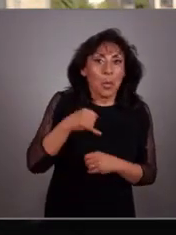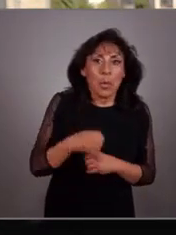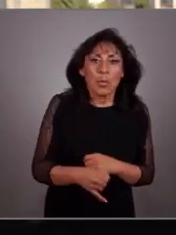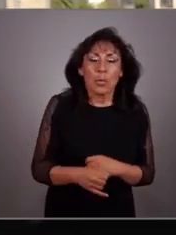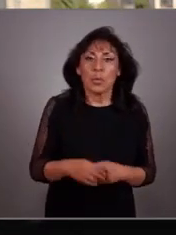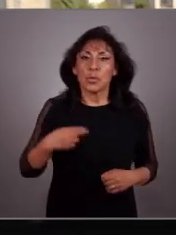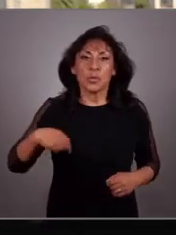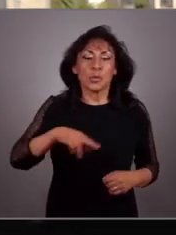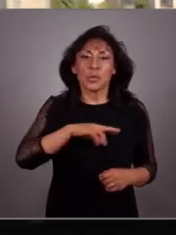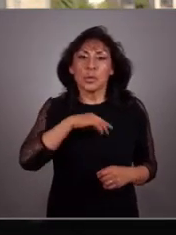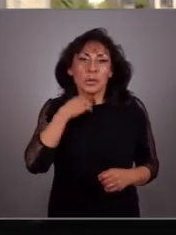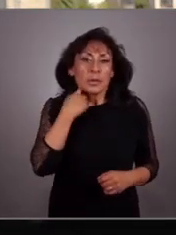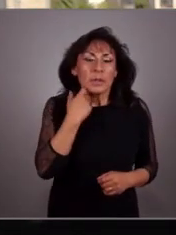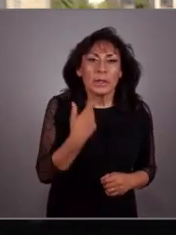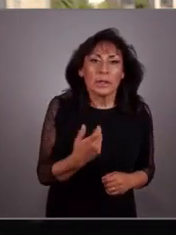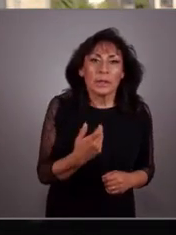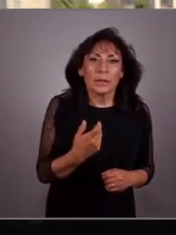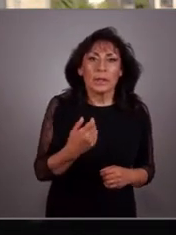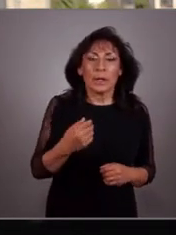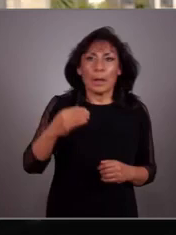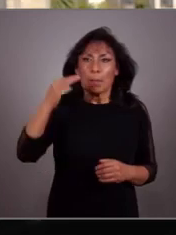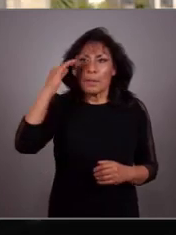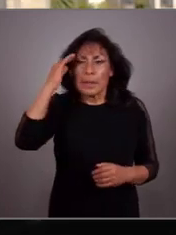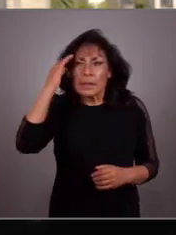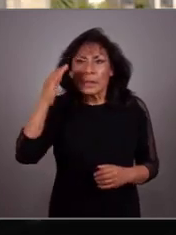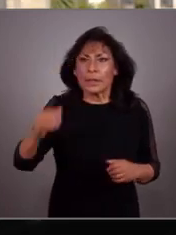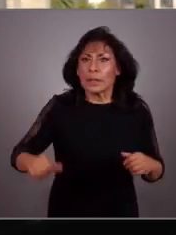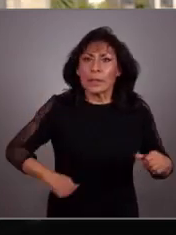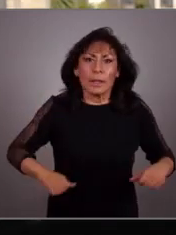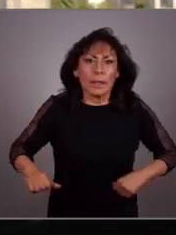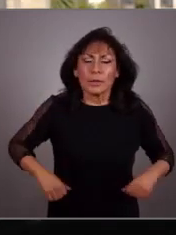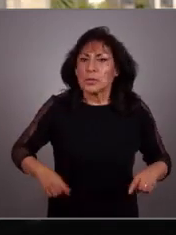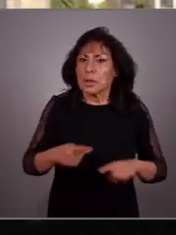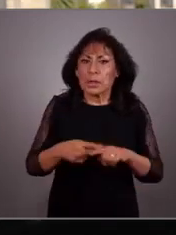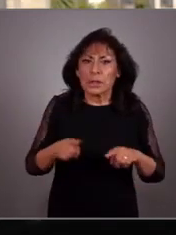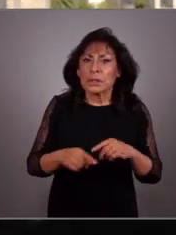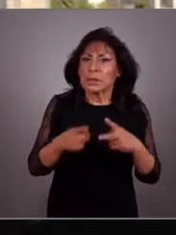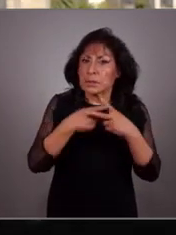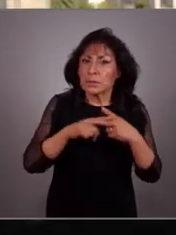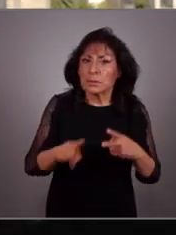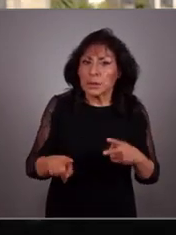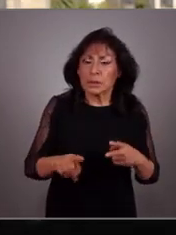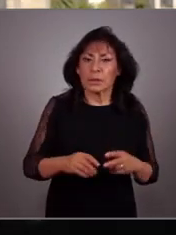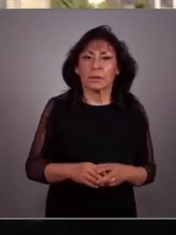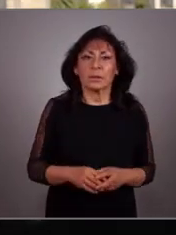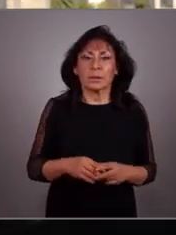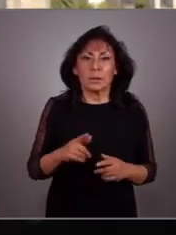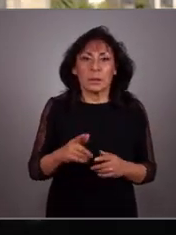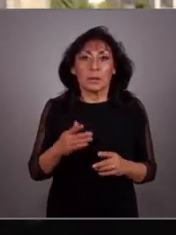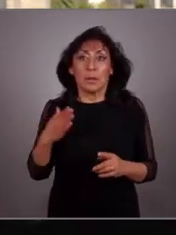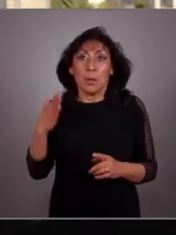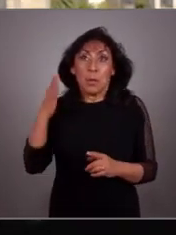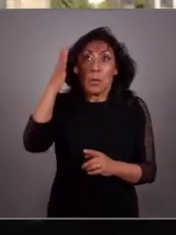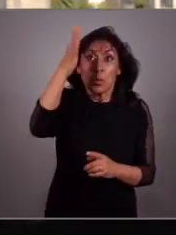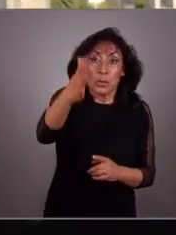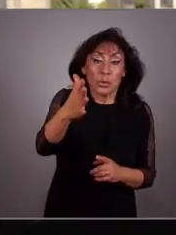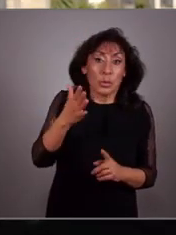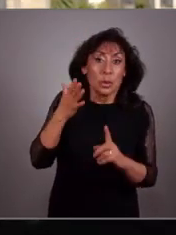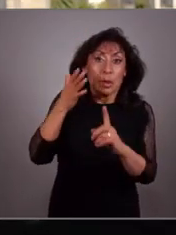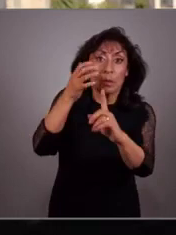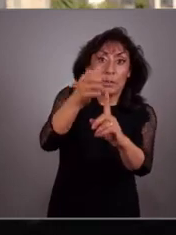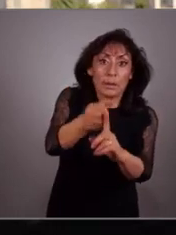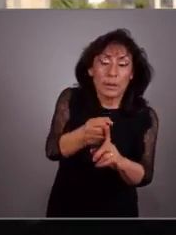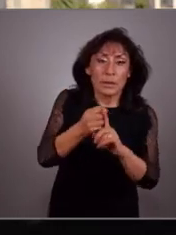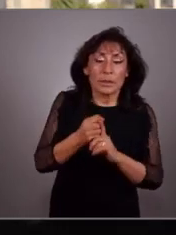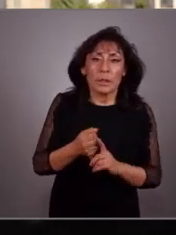Si queremos un cambio profundo, entonces tenemos que comenzar a pensar, caminar y actuar distinto. Si queremos avanzar